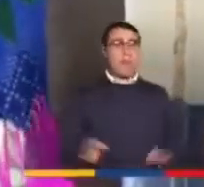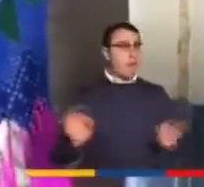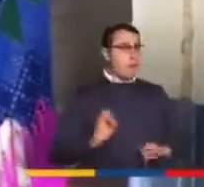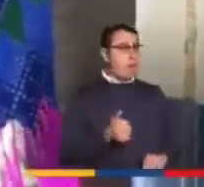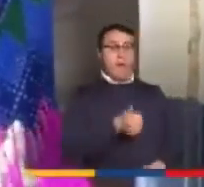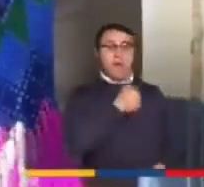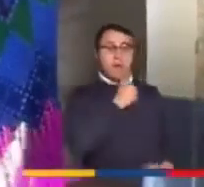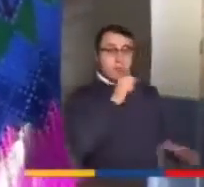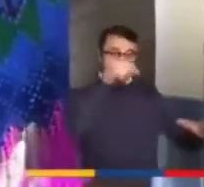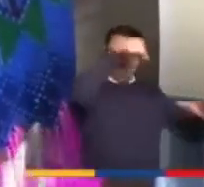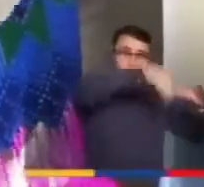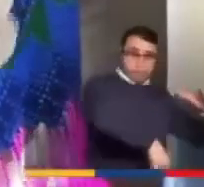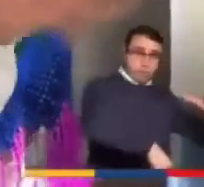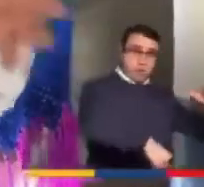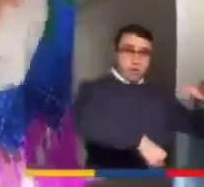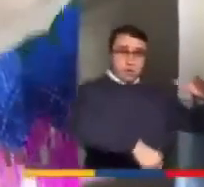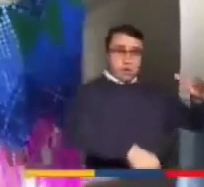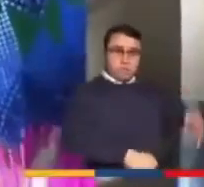agua.